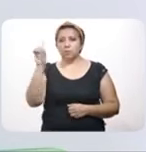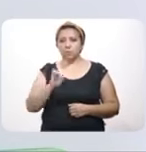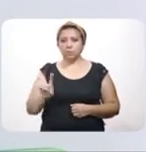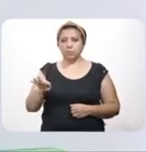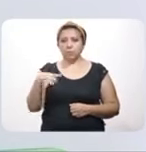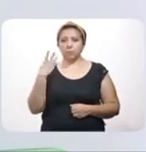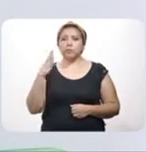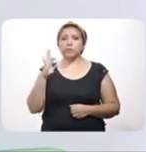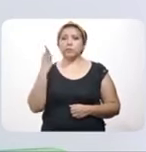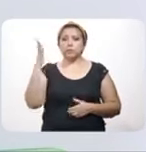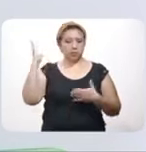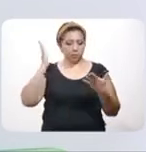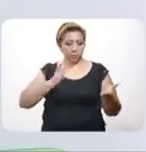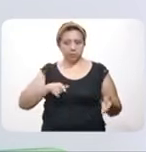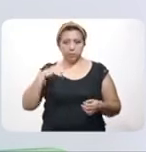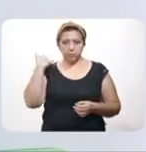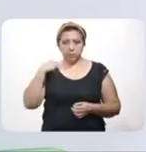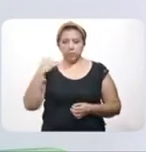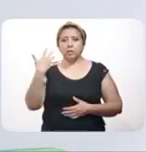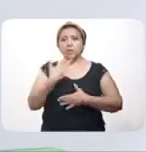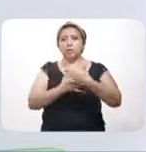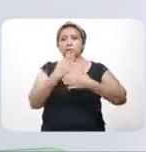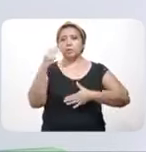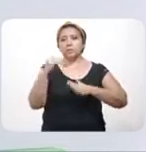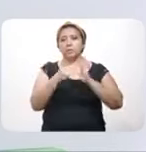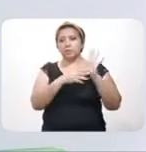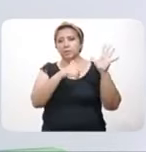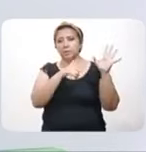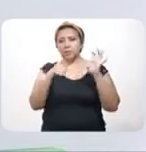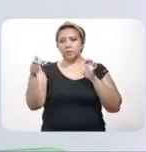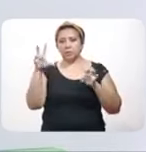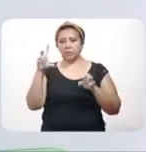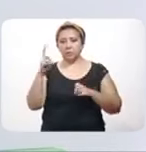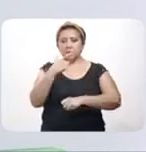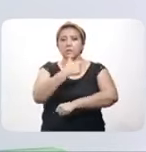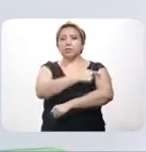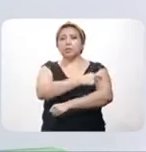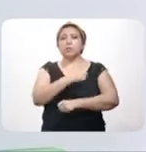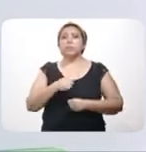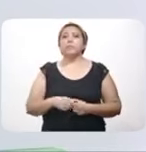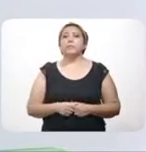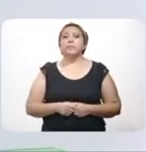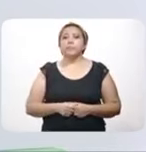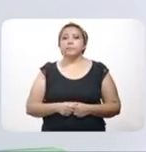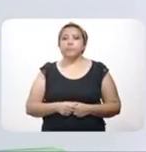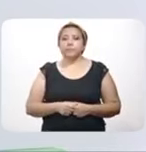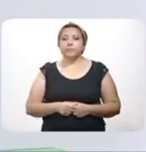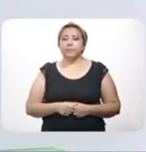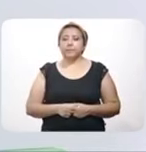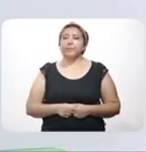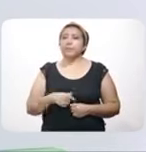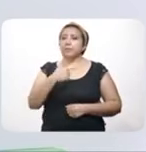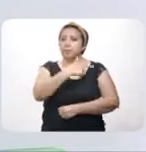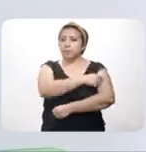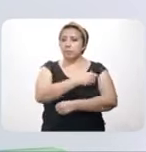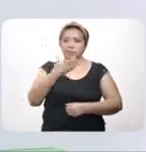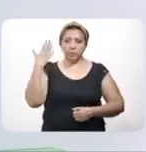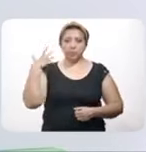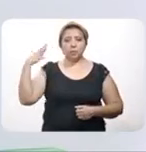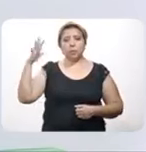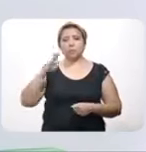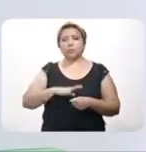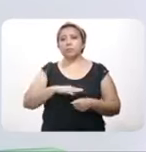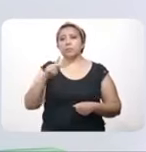domingo 14 de febrero llegaron a Yucatán 15.630 dosis de la vacuna contra el coronavirus. Se vacunó a